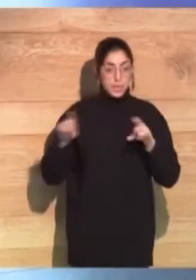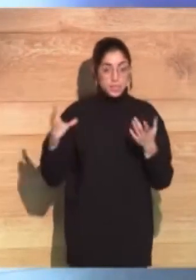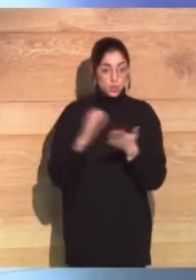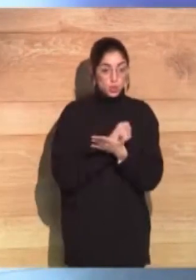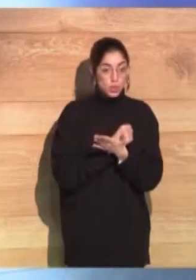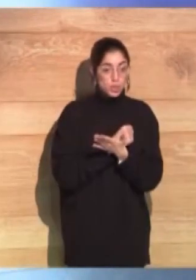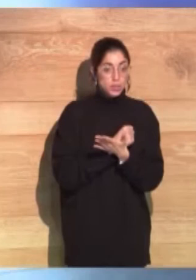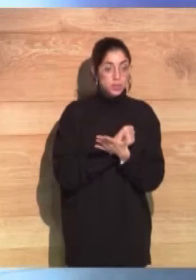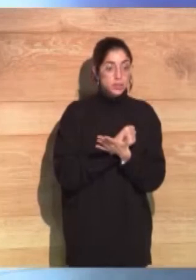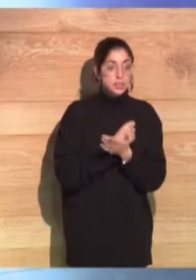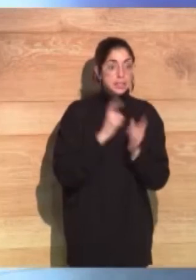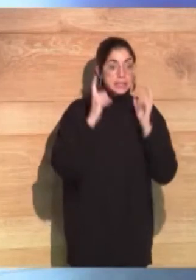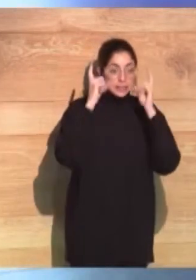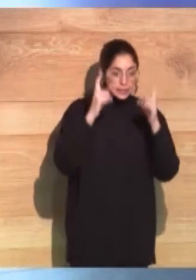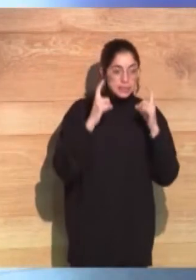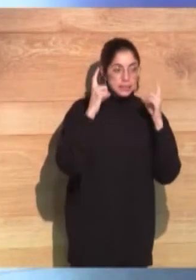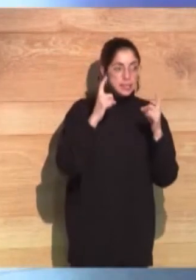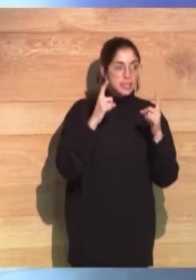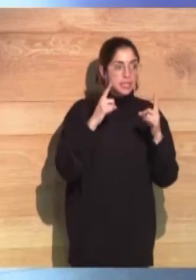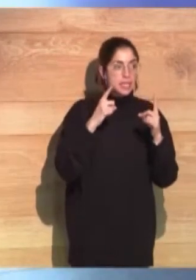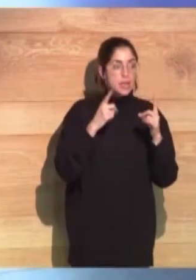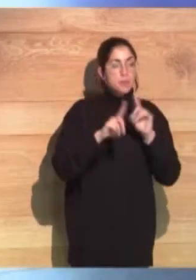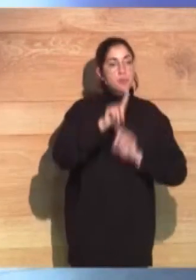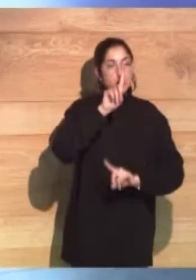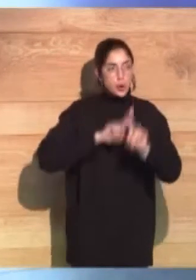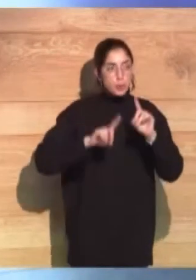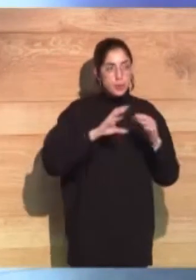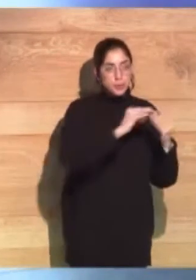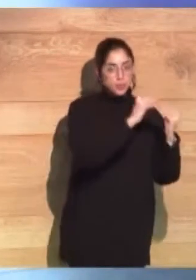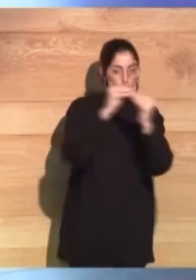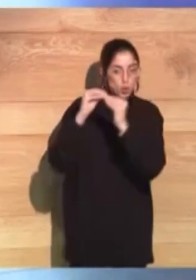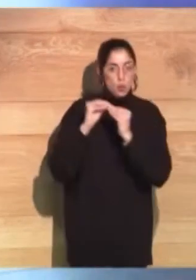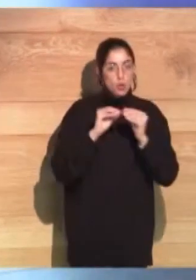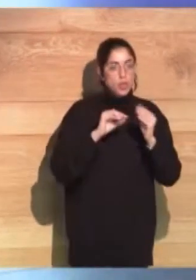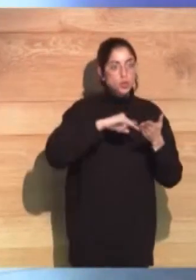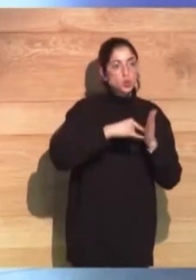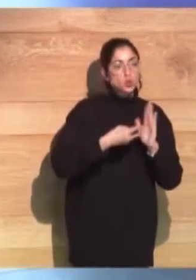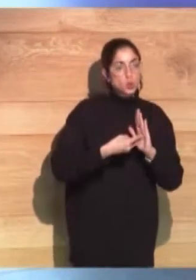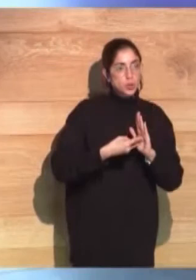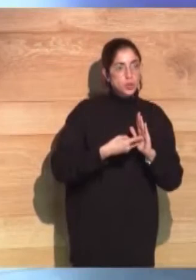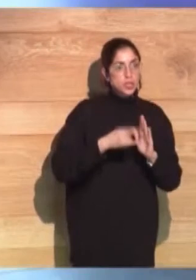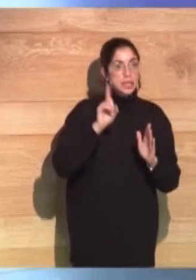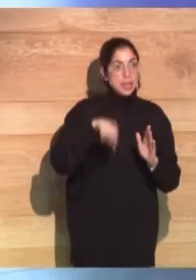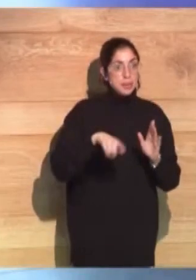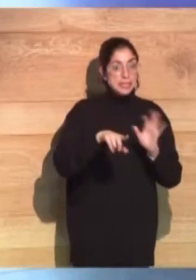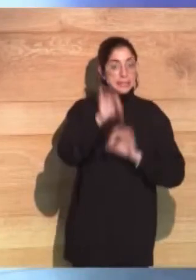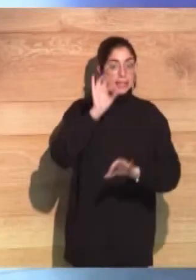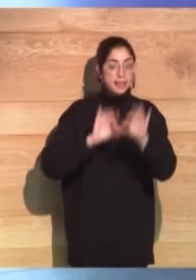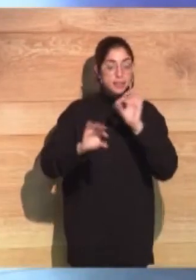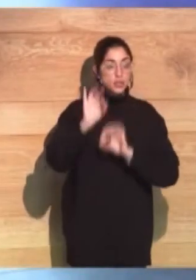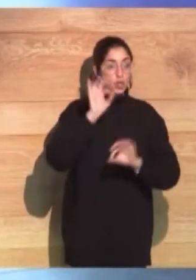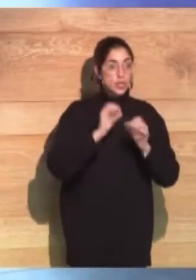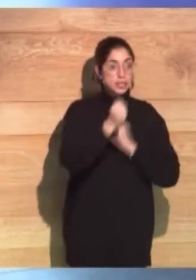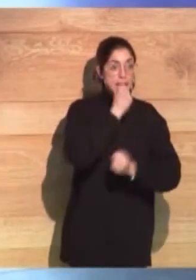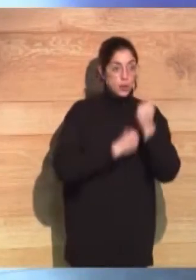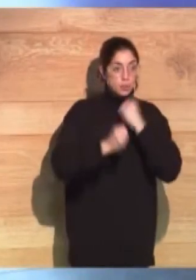problemas comunes y que tomaran decisiones económicas para todos. Me